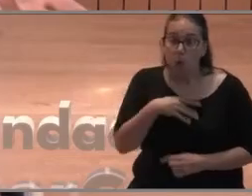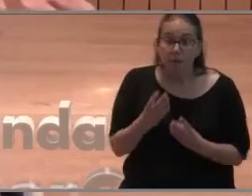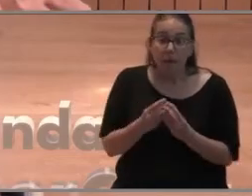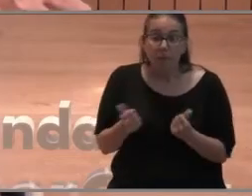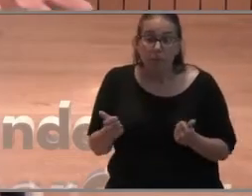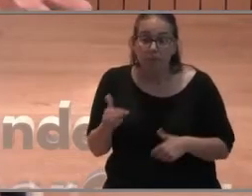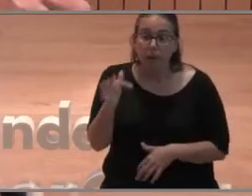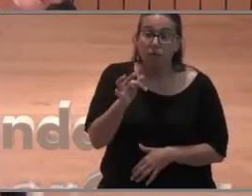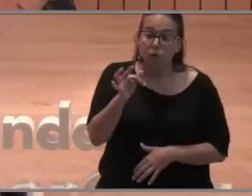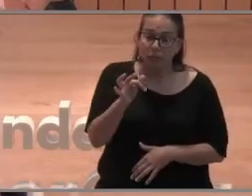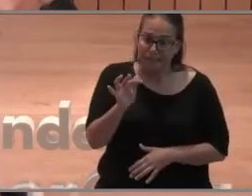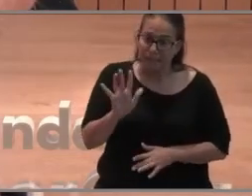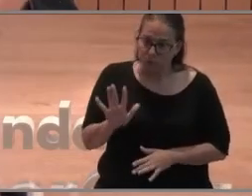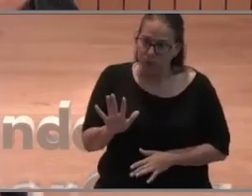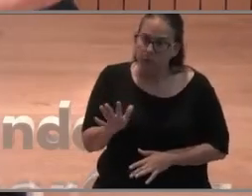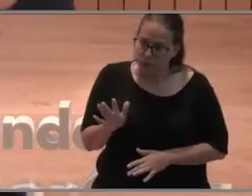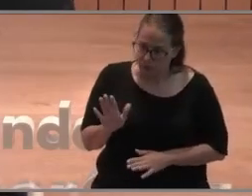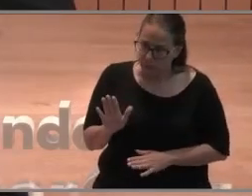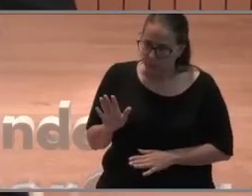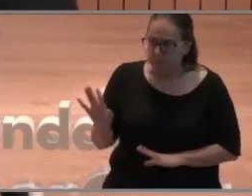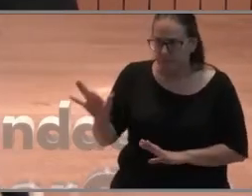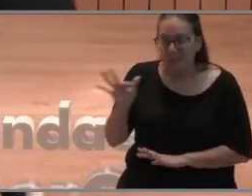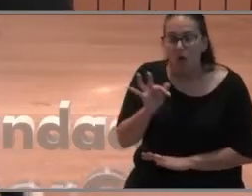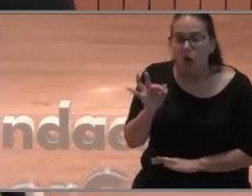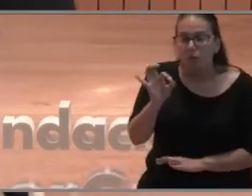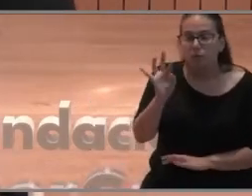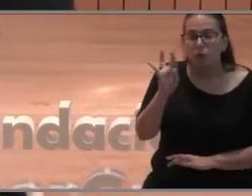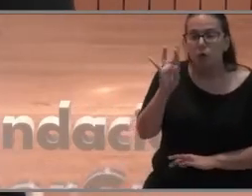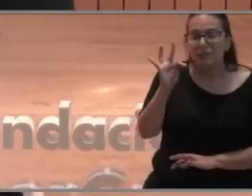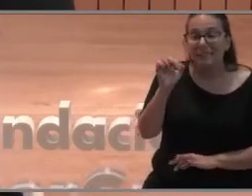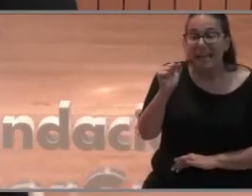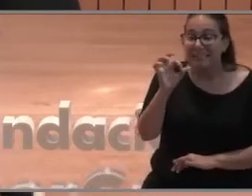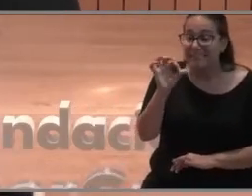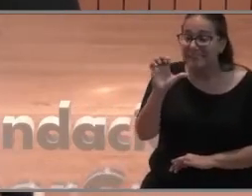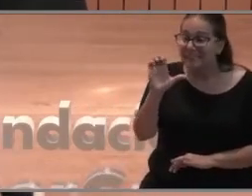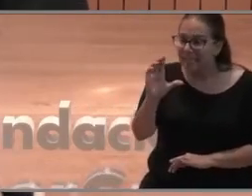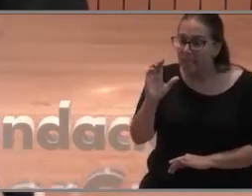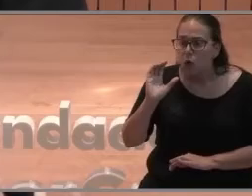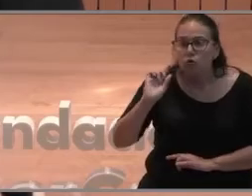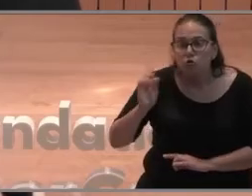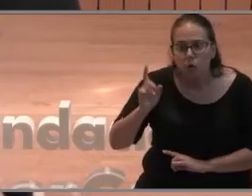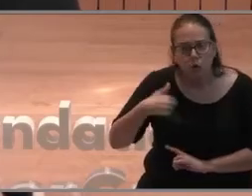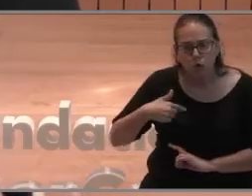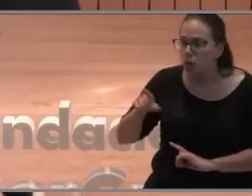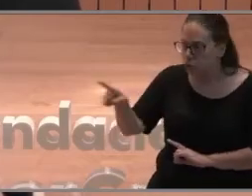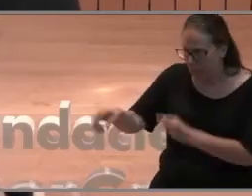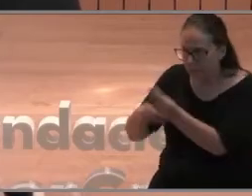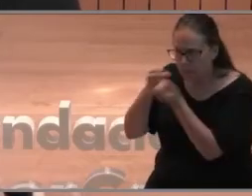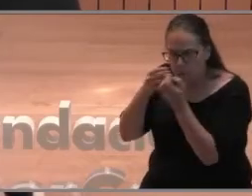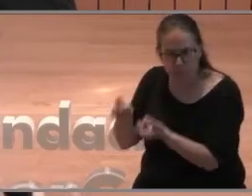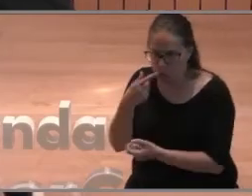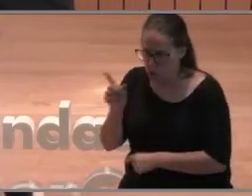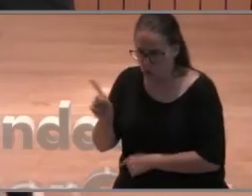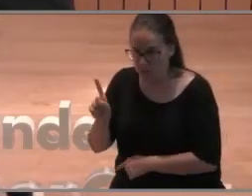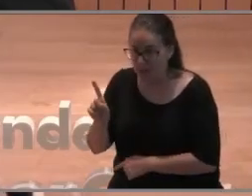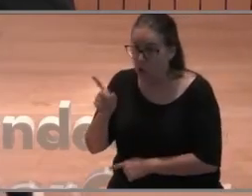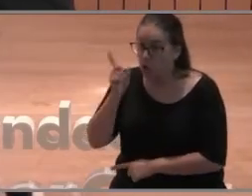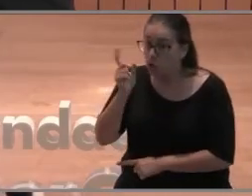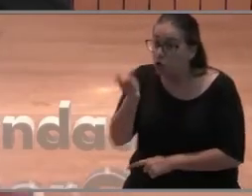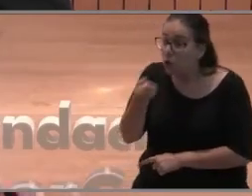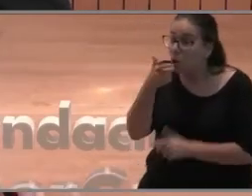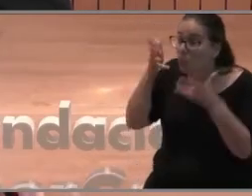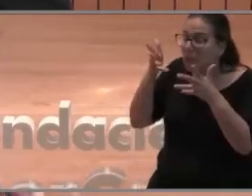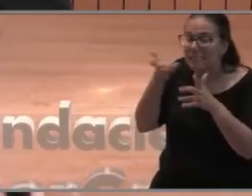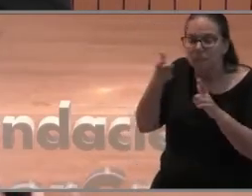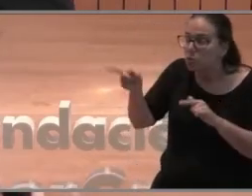Fortasec claro. No me atrevo. No, el Fortasec solo estaría indicado, hace muy bien en no tomarlo, solo estaría indicado si